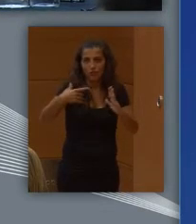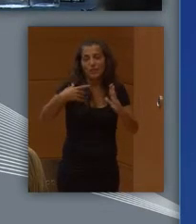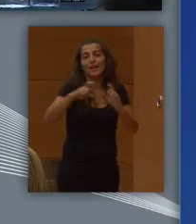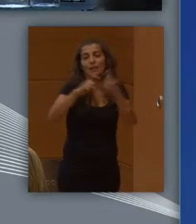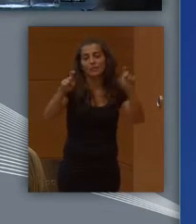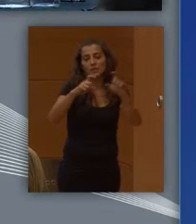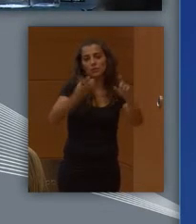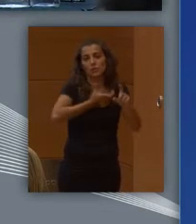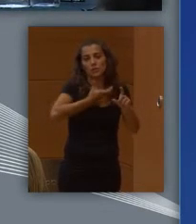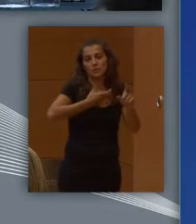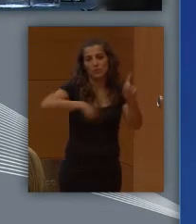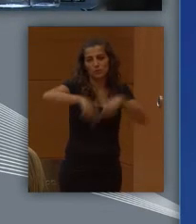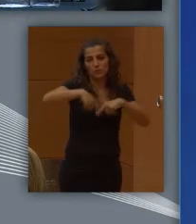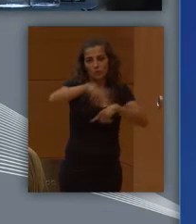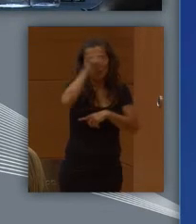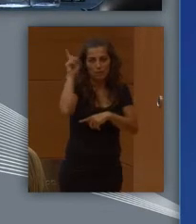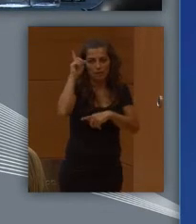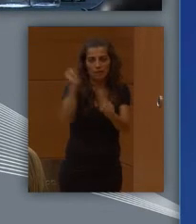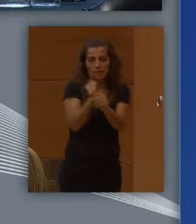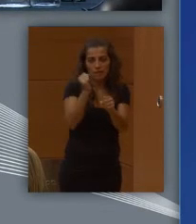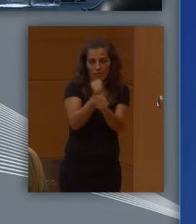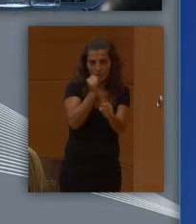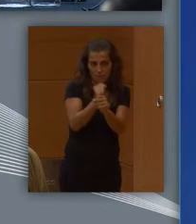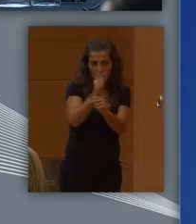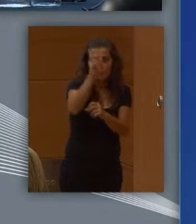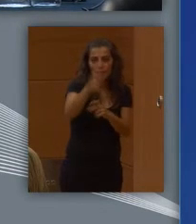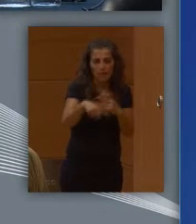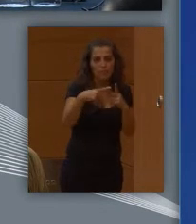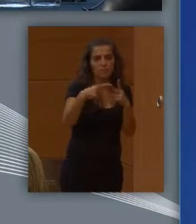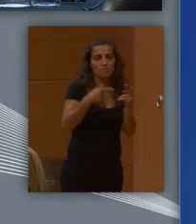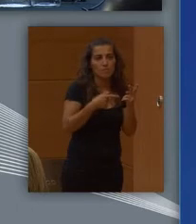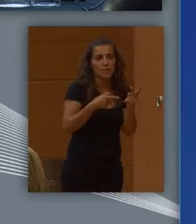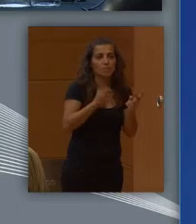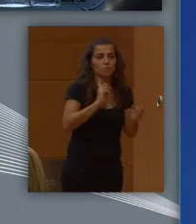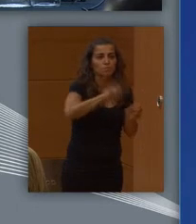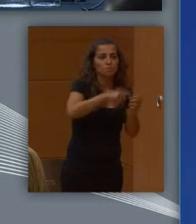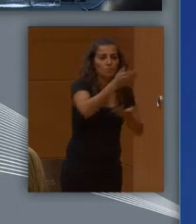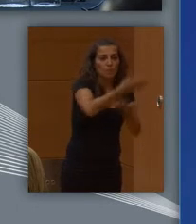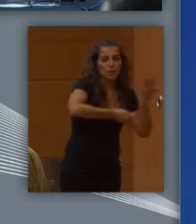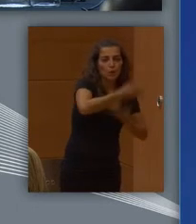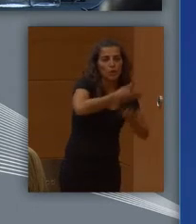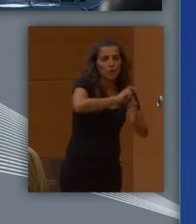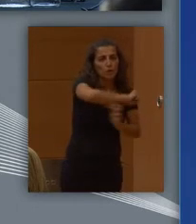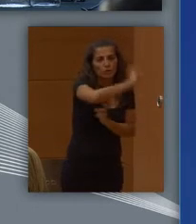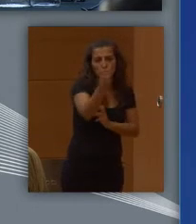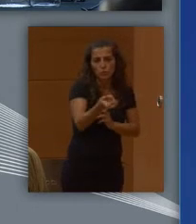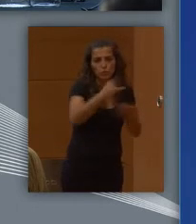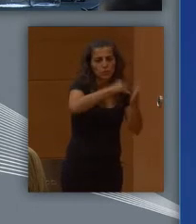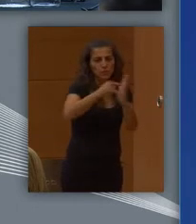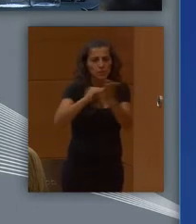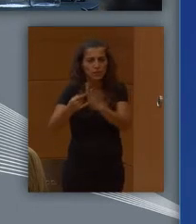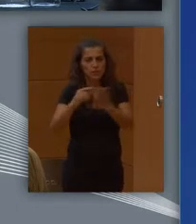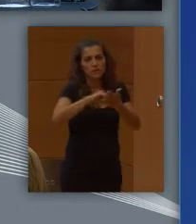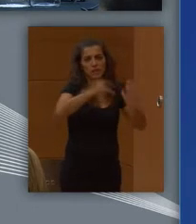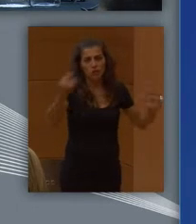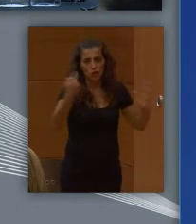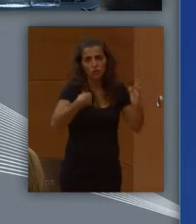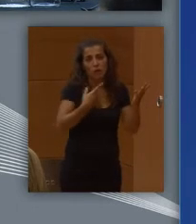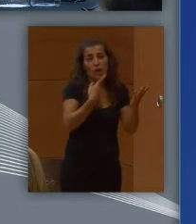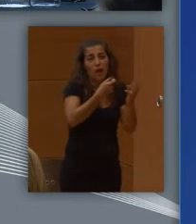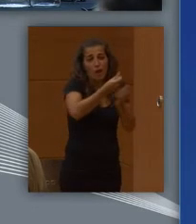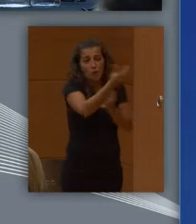Madrid. Además, ha participado de manera activa en múltiples proyectos tecnológicos, destaco algunos, aunque